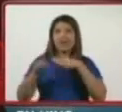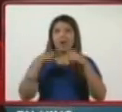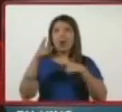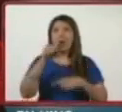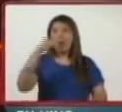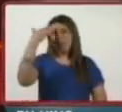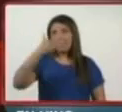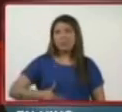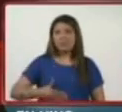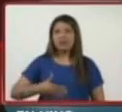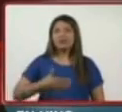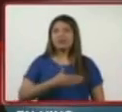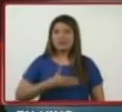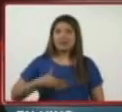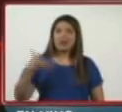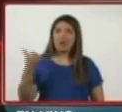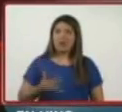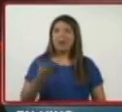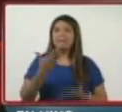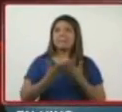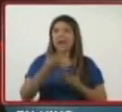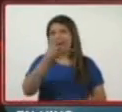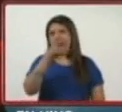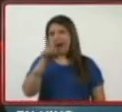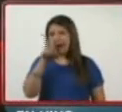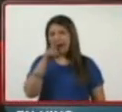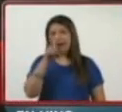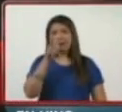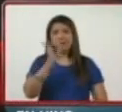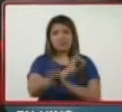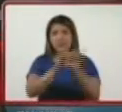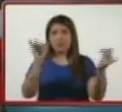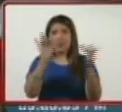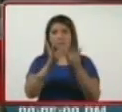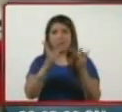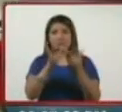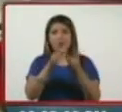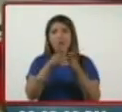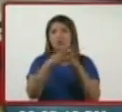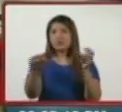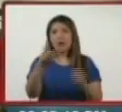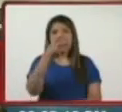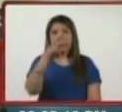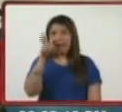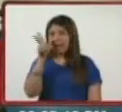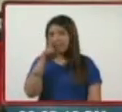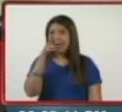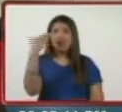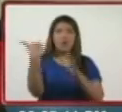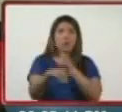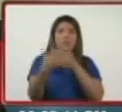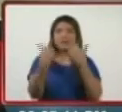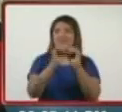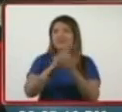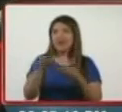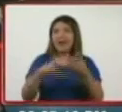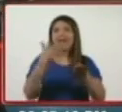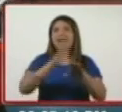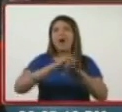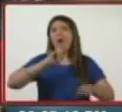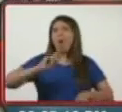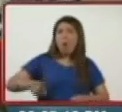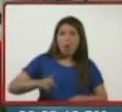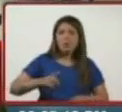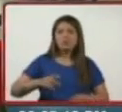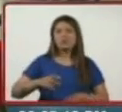Quevedo. Yo quiero entonces pedirle al camarógrafo despedir este avance con las imágenes, con los mensajes de violencia, el llamado al odio y a